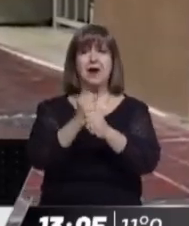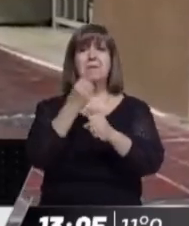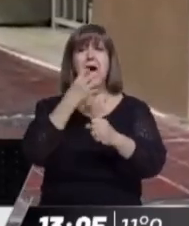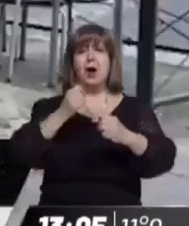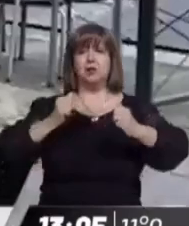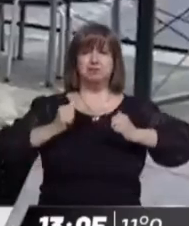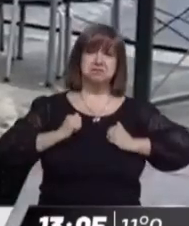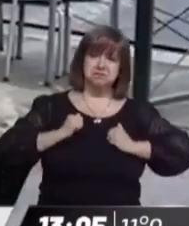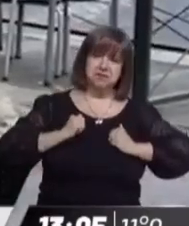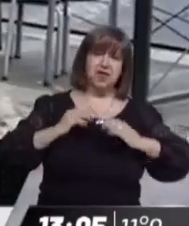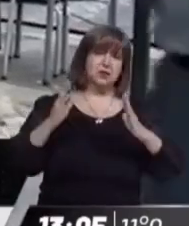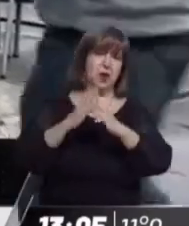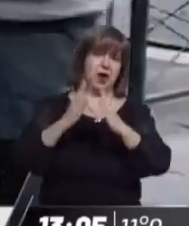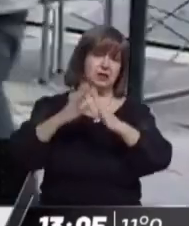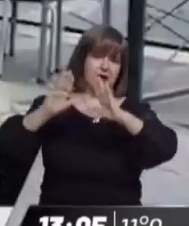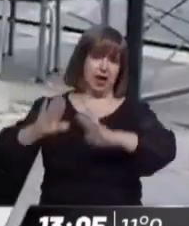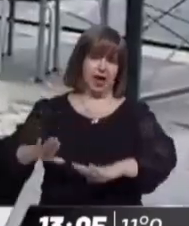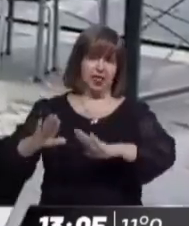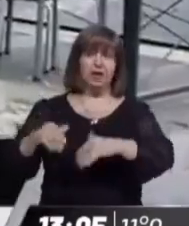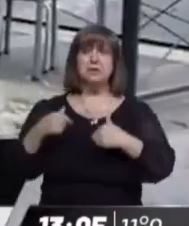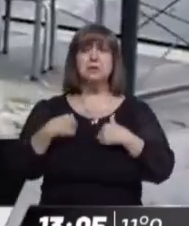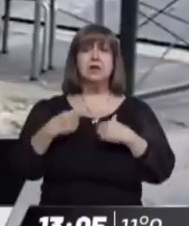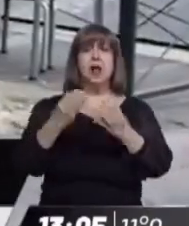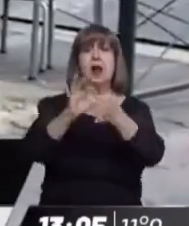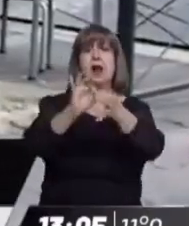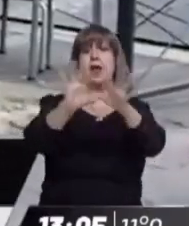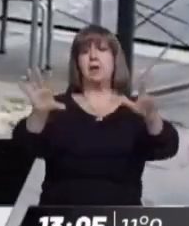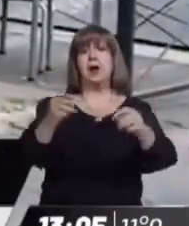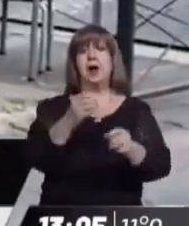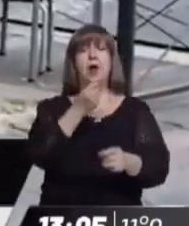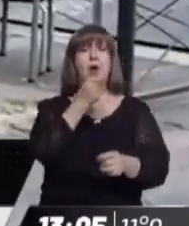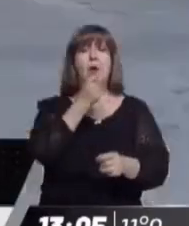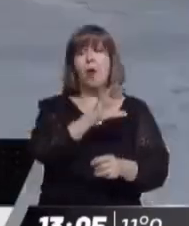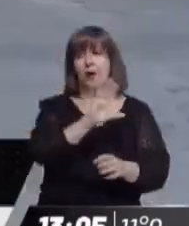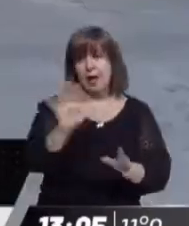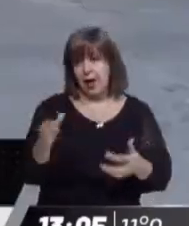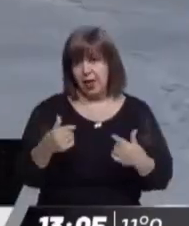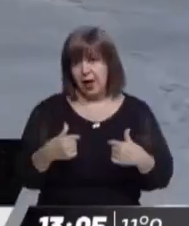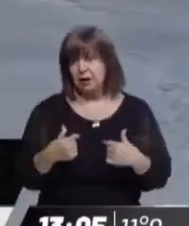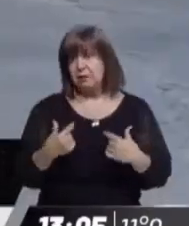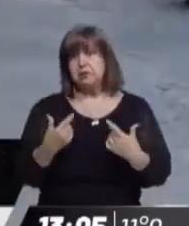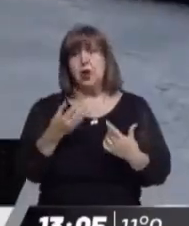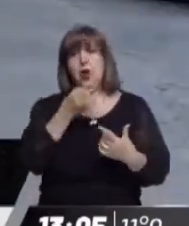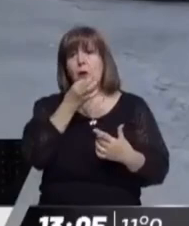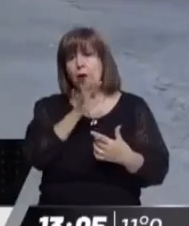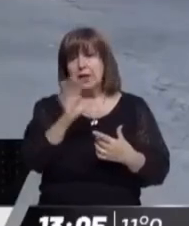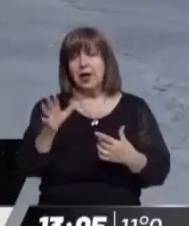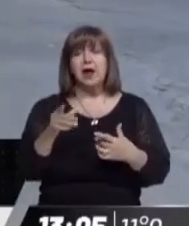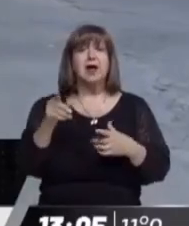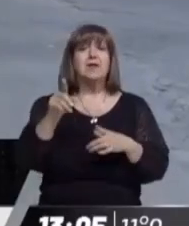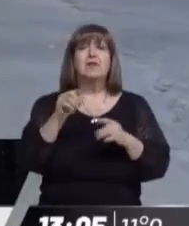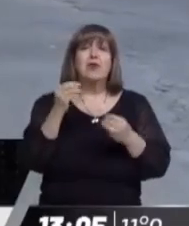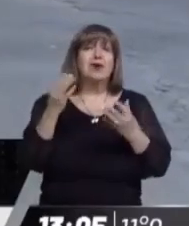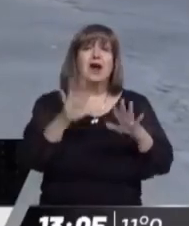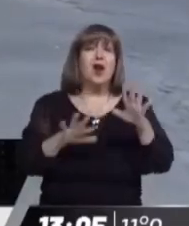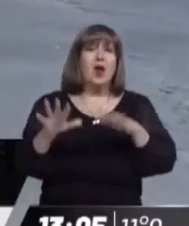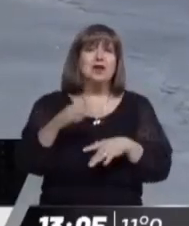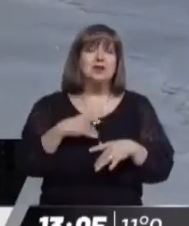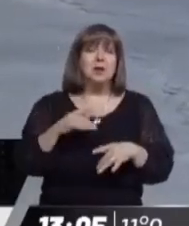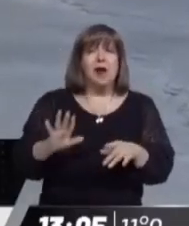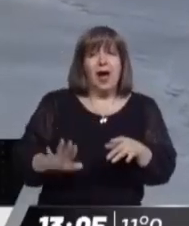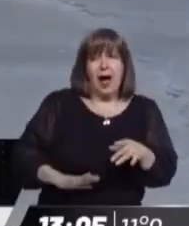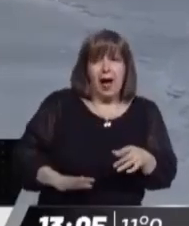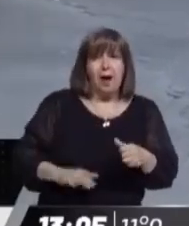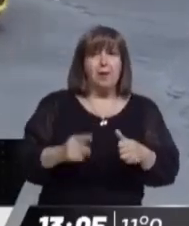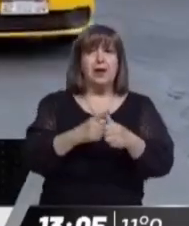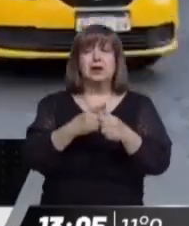libertad de trabajo a cualquier trabajador. Así que miedo, yo creo que por miedo no lo hace la gente. Lo está haciendo porque en cierta forma ya está teniendo hambre, no